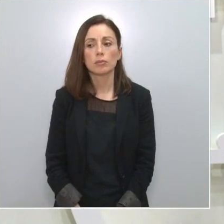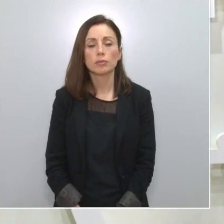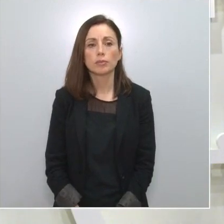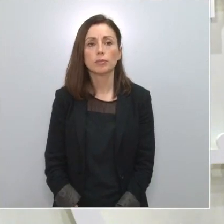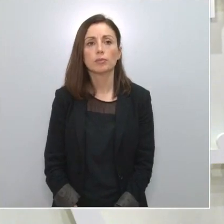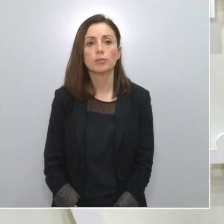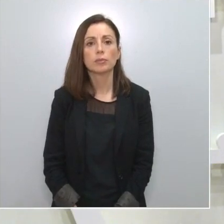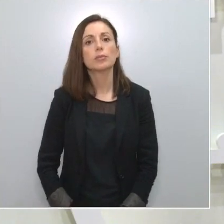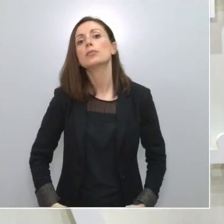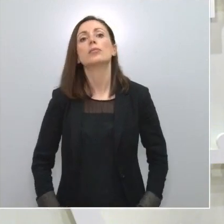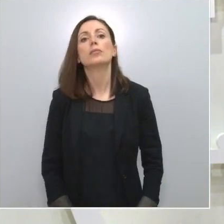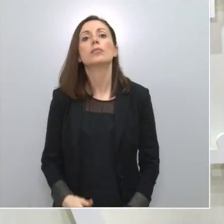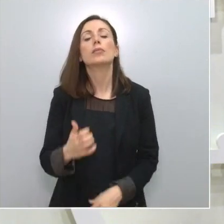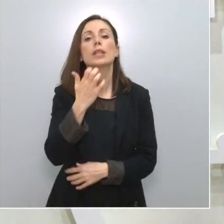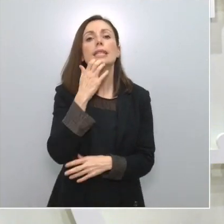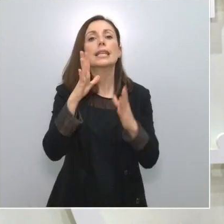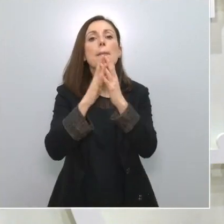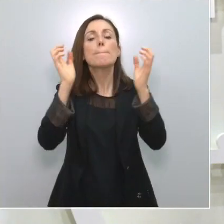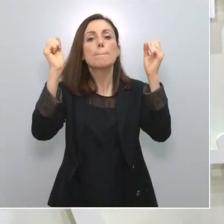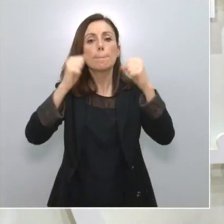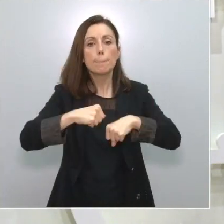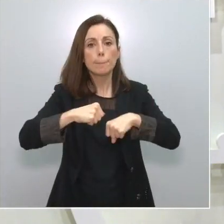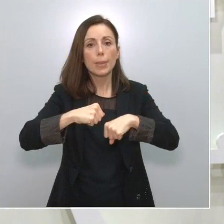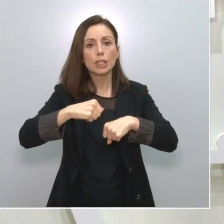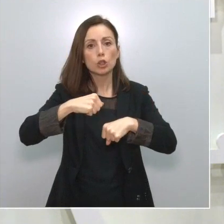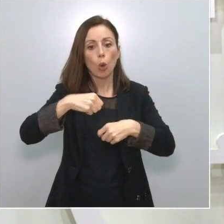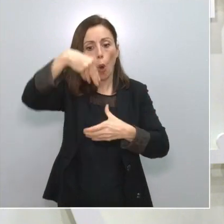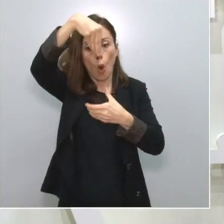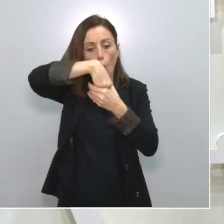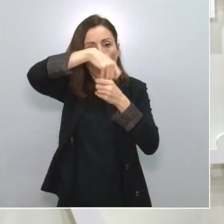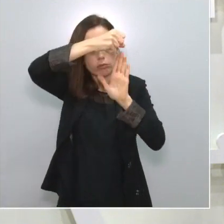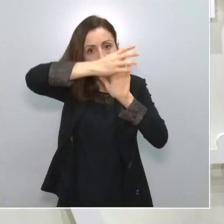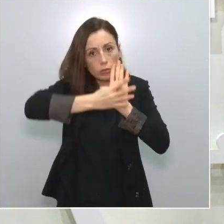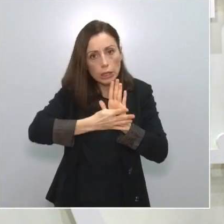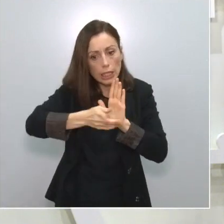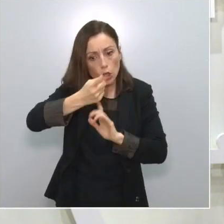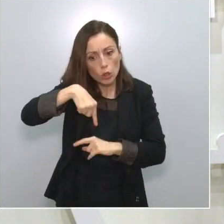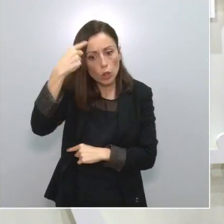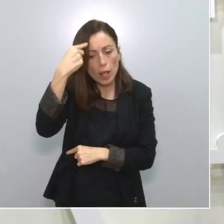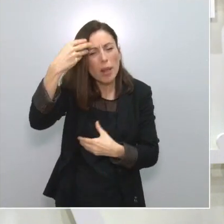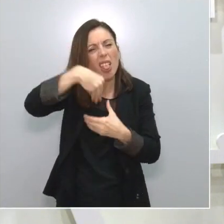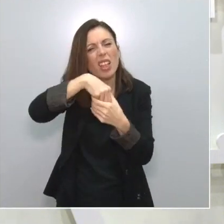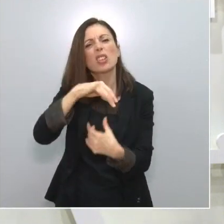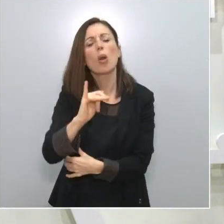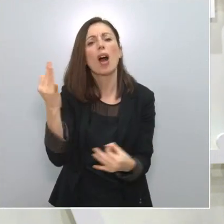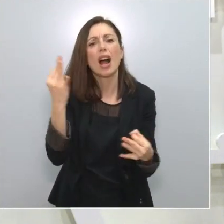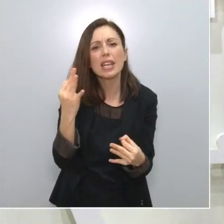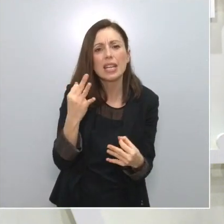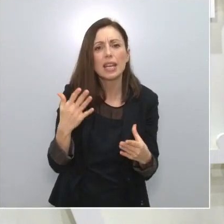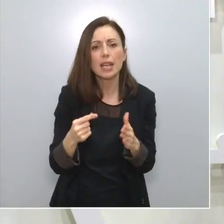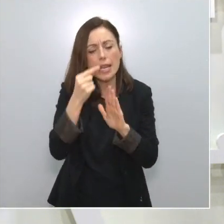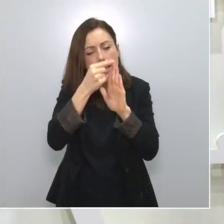Y más, si fuera un pacto con contenido, cuyo contenido conociéramos y tuviese medidas